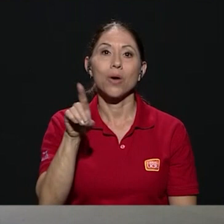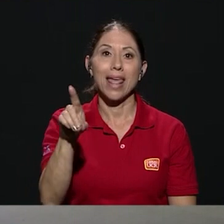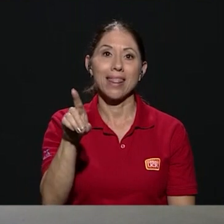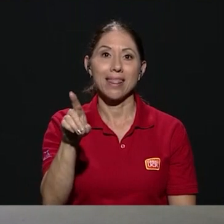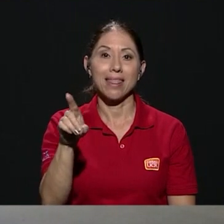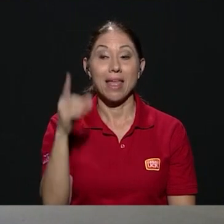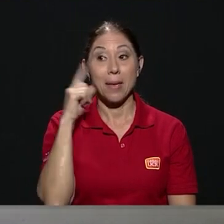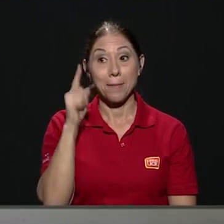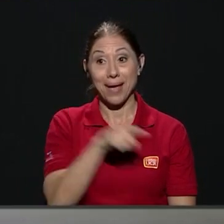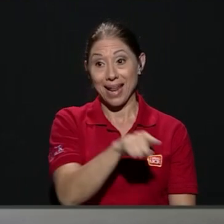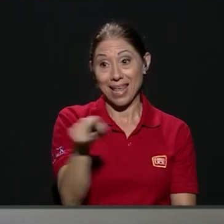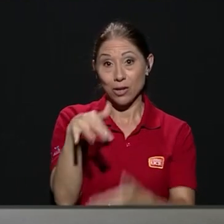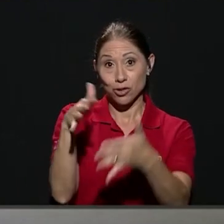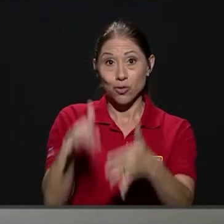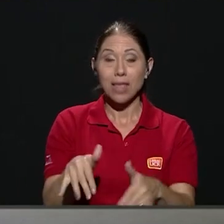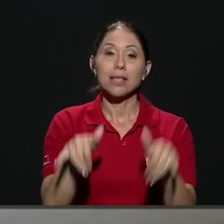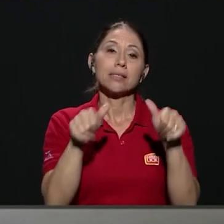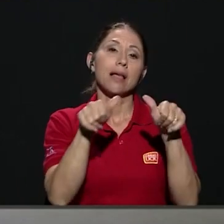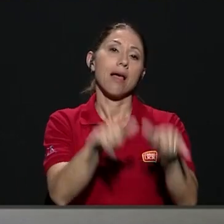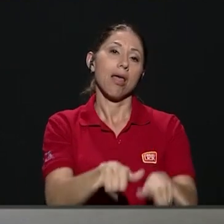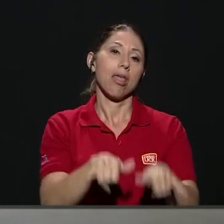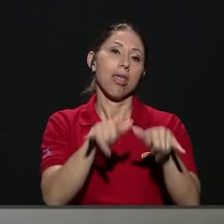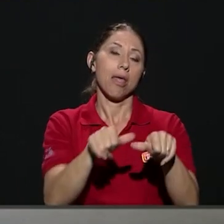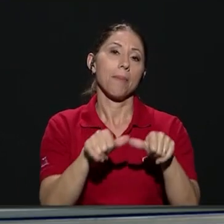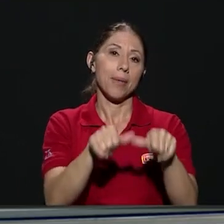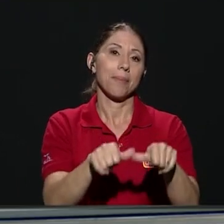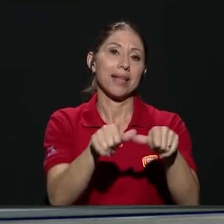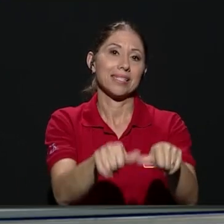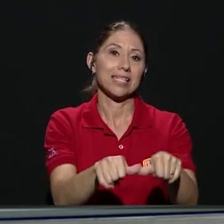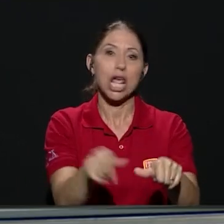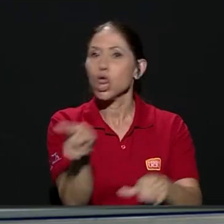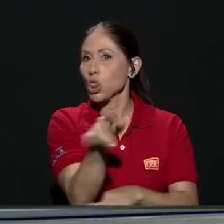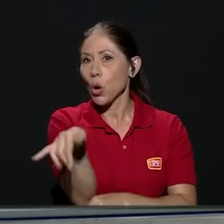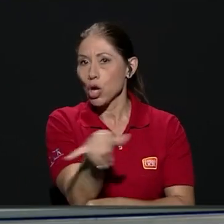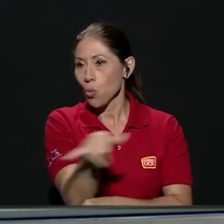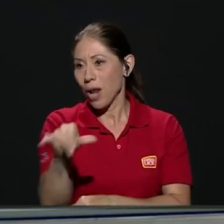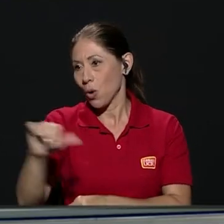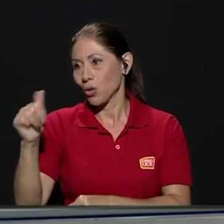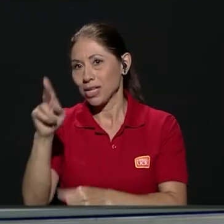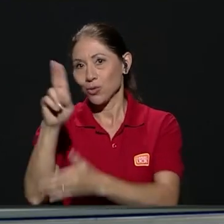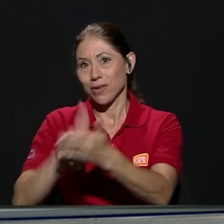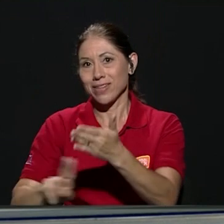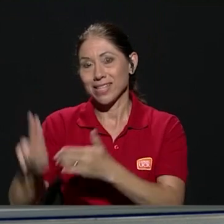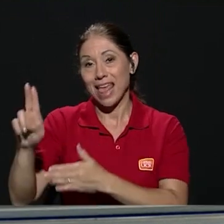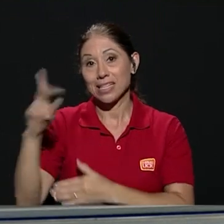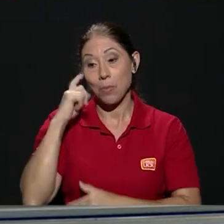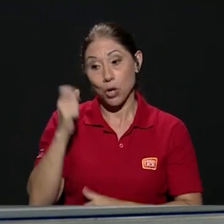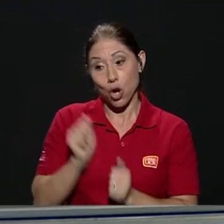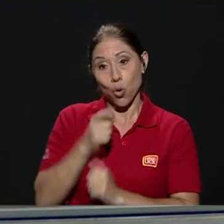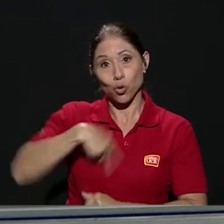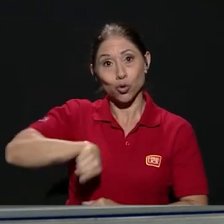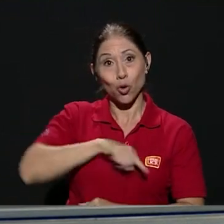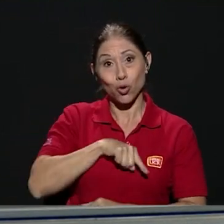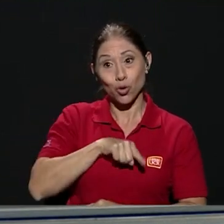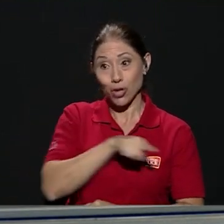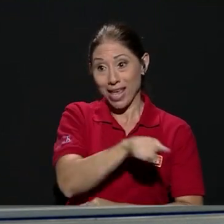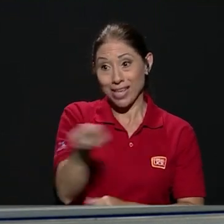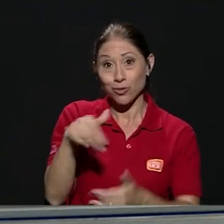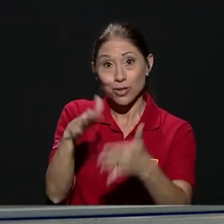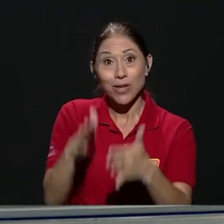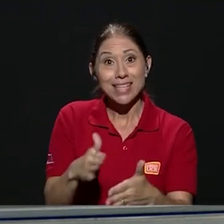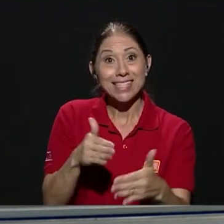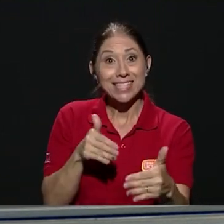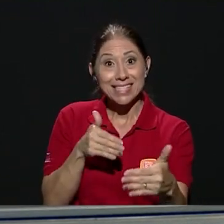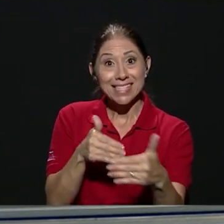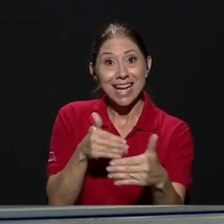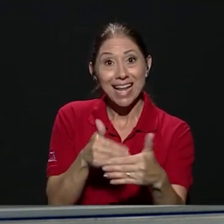por ejemplo, en permanencia, digamos, no van en la línea de las universidades hermanas porque ellos se quedan cerca de sus territorios. Sí. Pero al ser